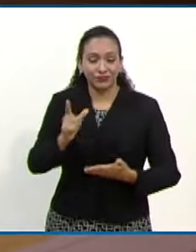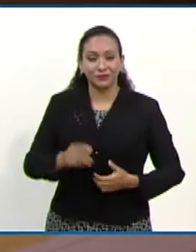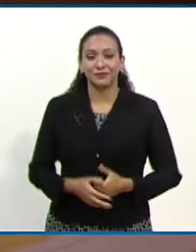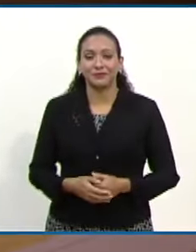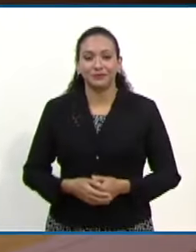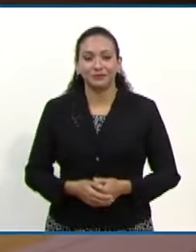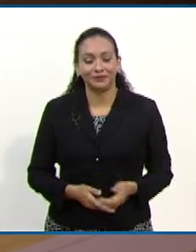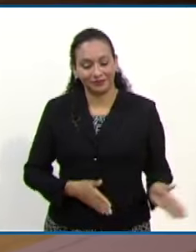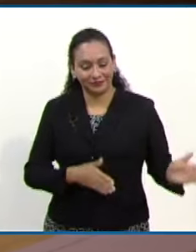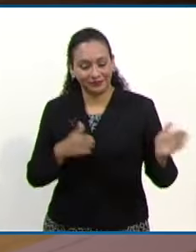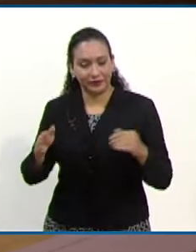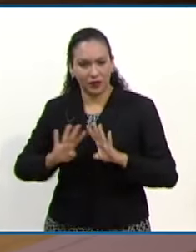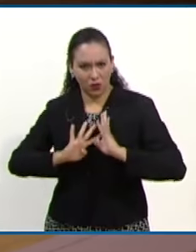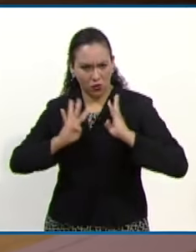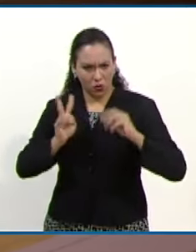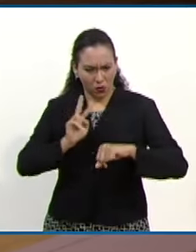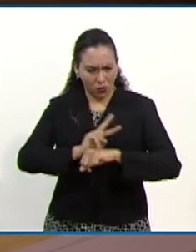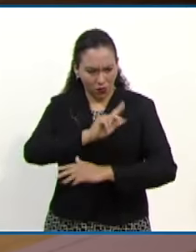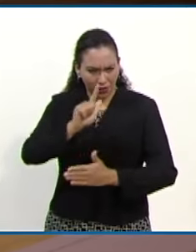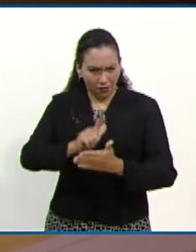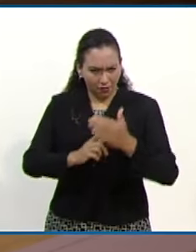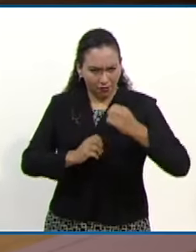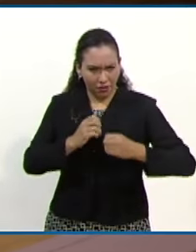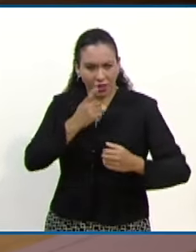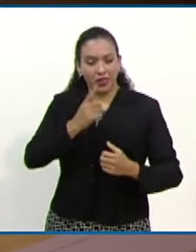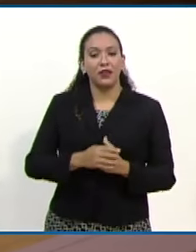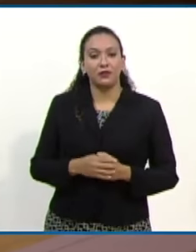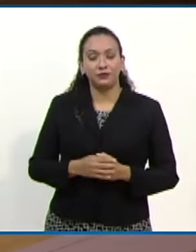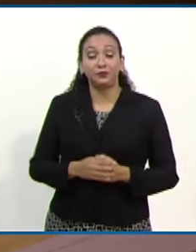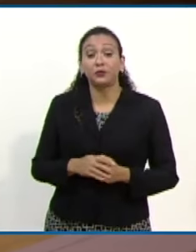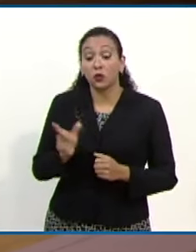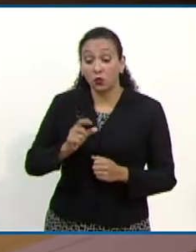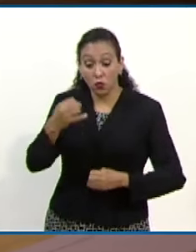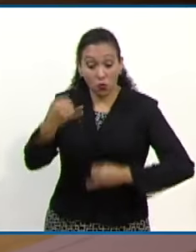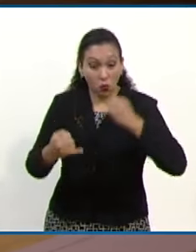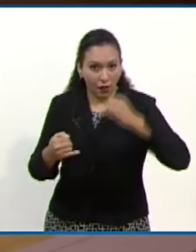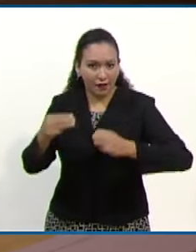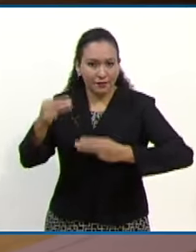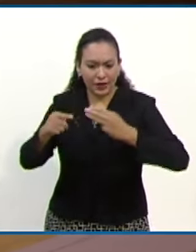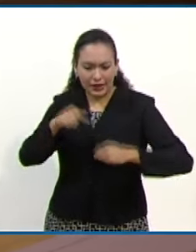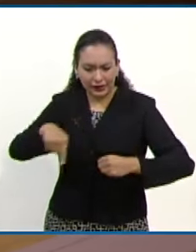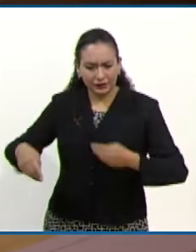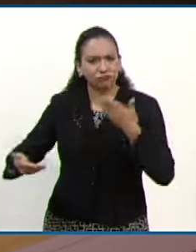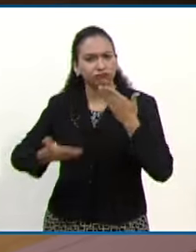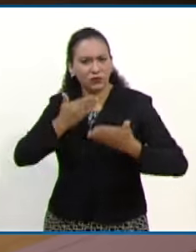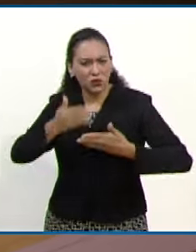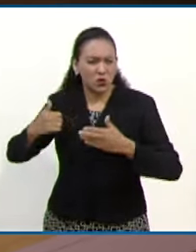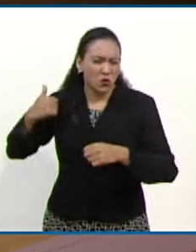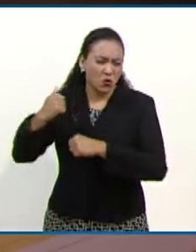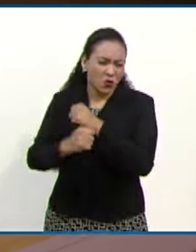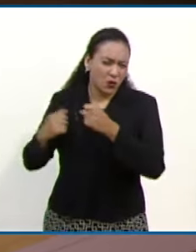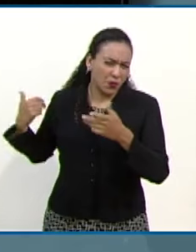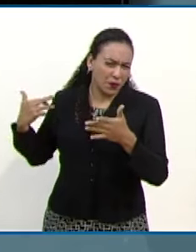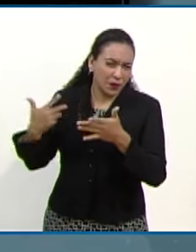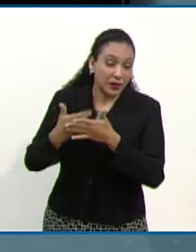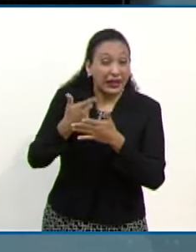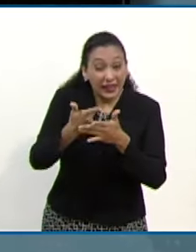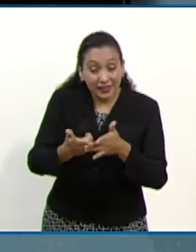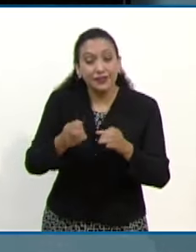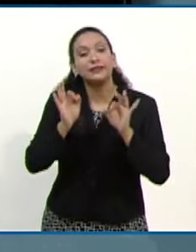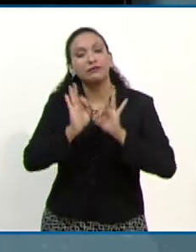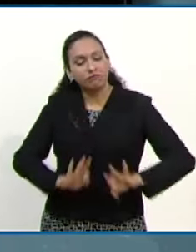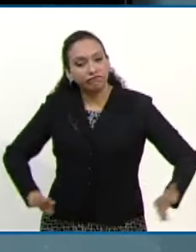Y el Consejo de la Judicatura Federal recordó que la carrera judicial es el sistema más eficaz para garantizar que las personas